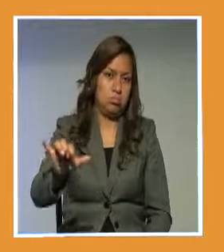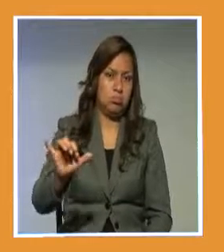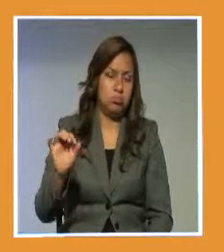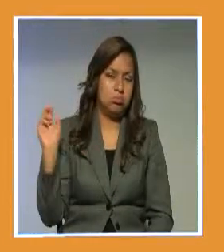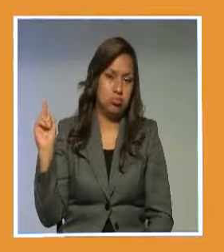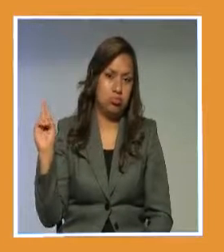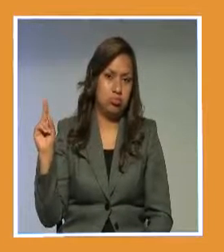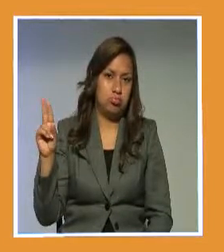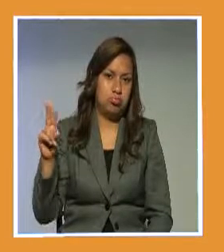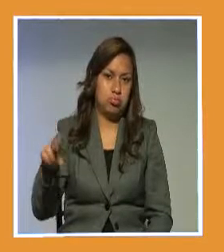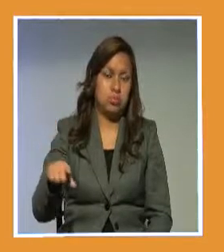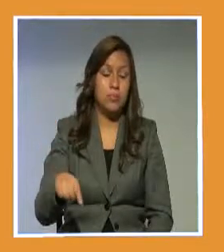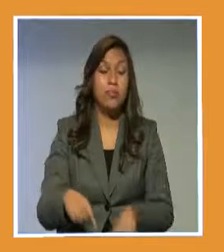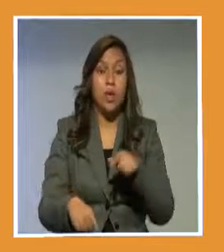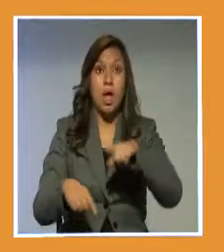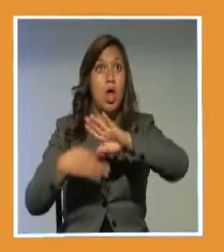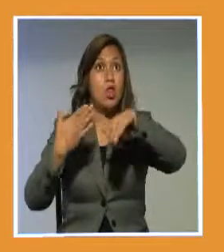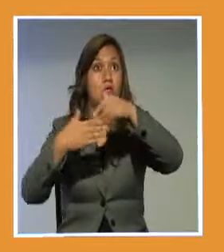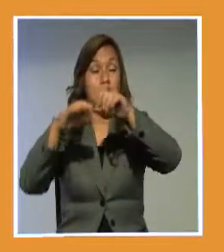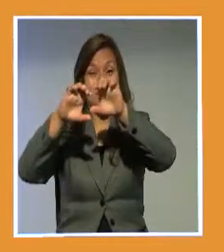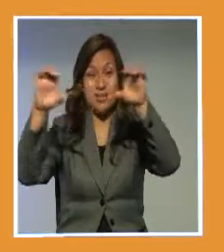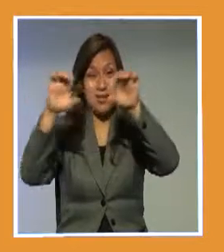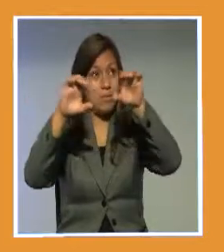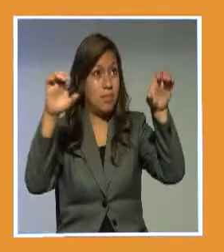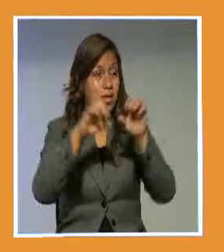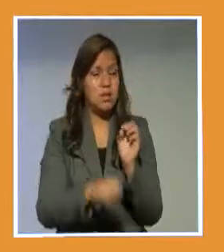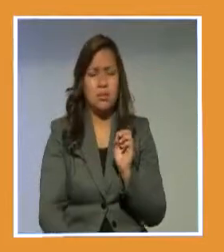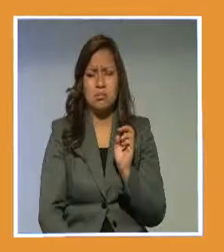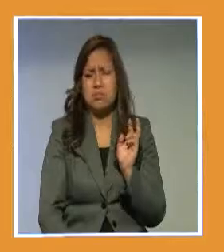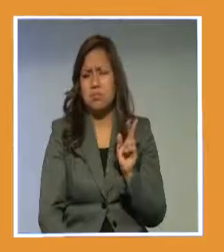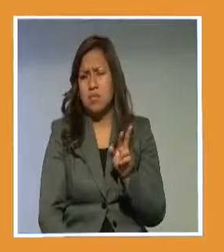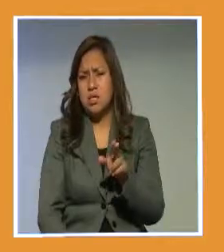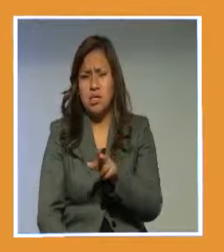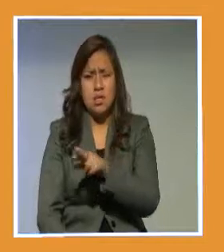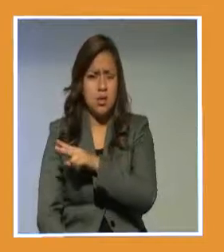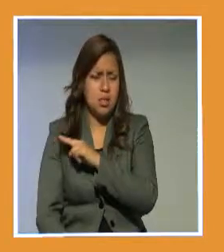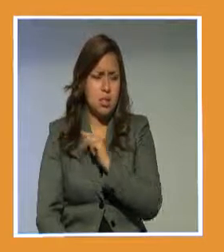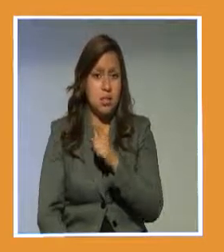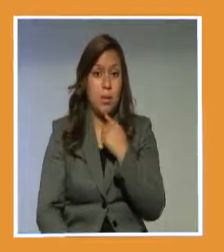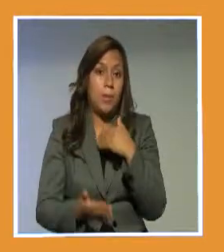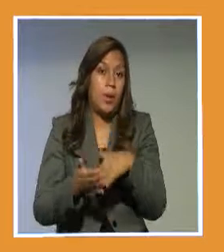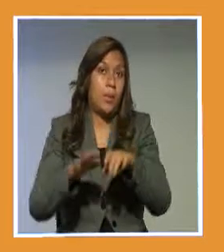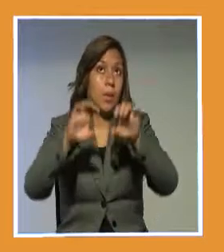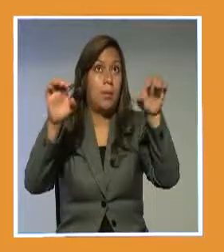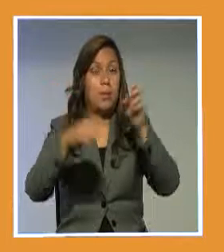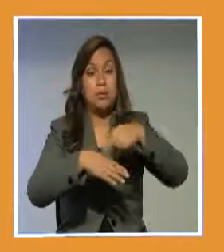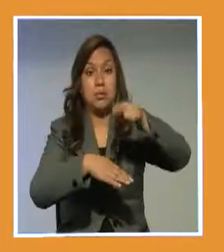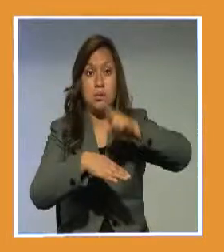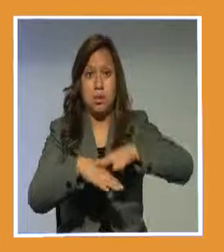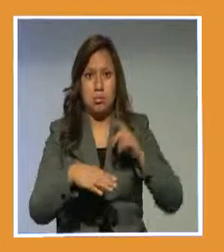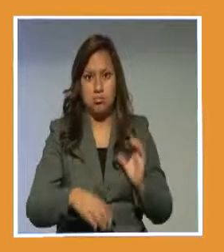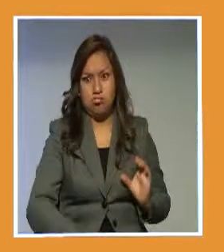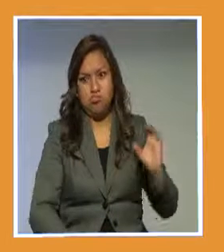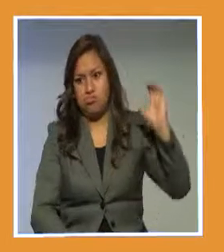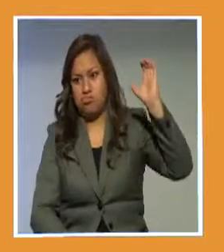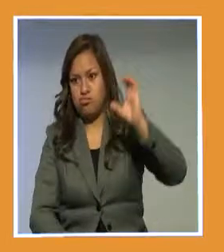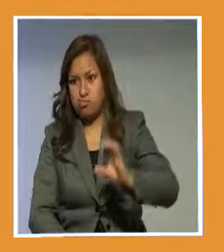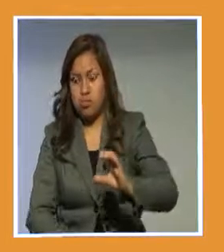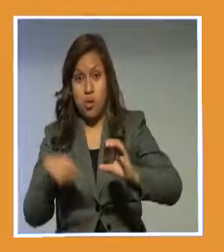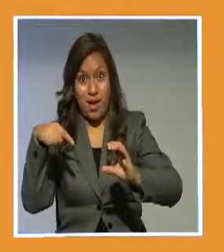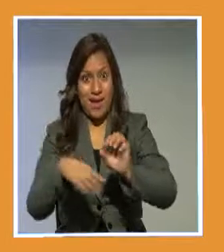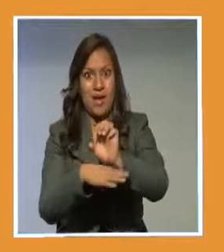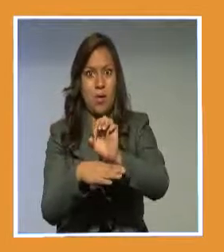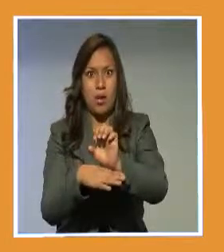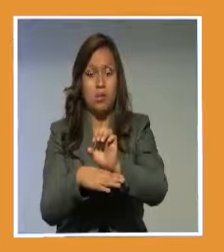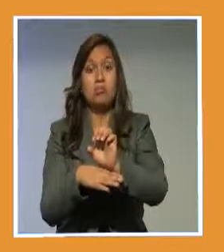aquí que todas las empresas tengan el mismo tratamiento, es decir, si una empresa nacional hace una inversión, tiene que pagar impuestos. Por